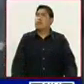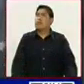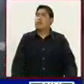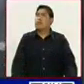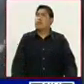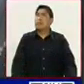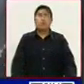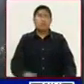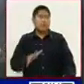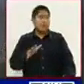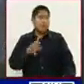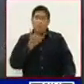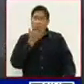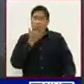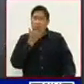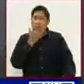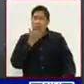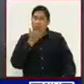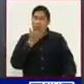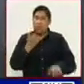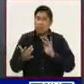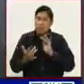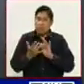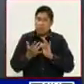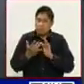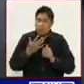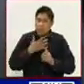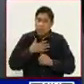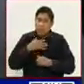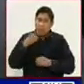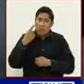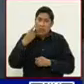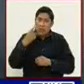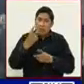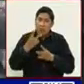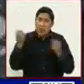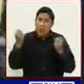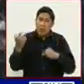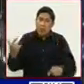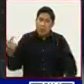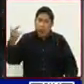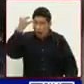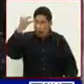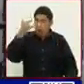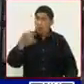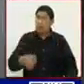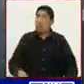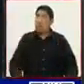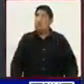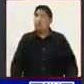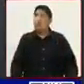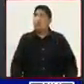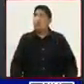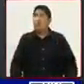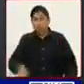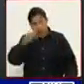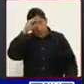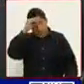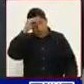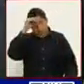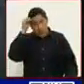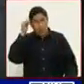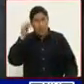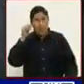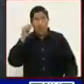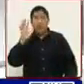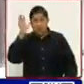Por medio de las redes sociales me entero que mi prima había desaparecido en el Alto. El hombre que es ahorita